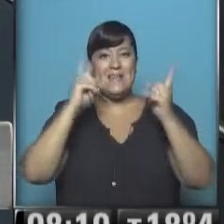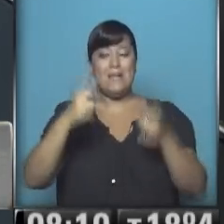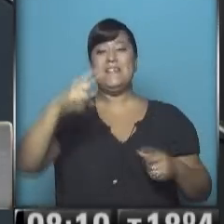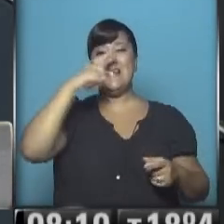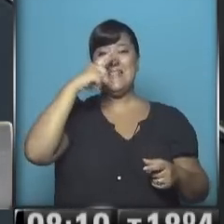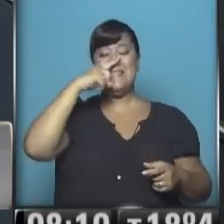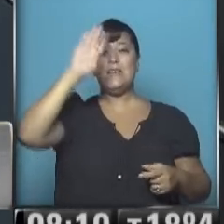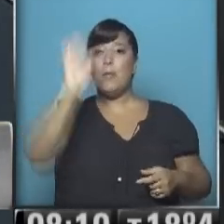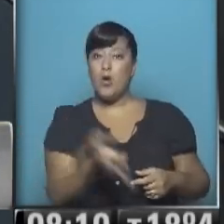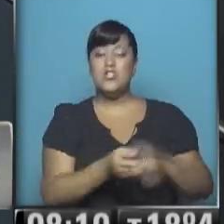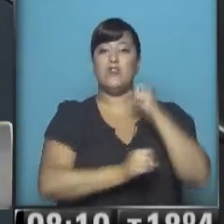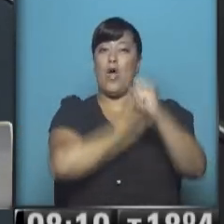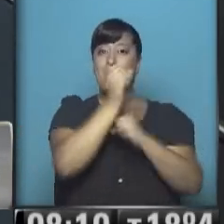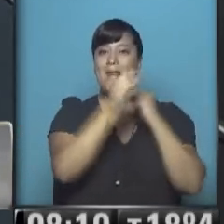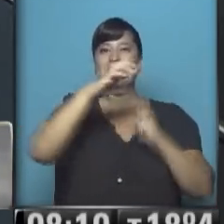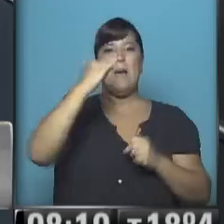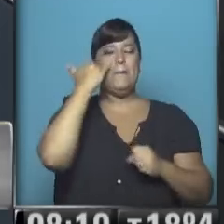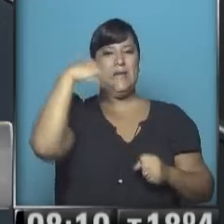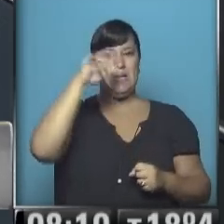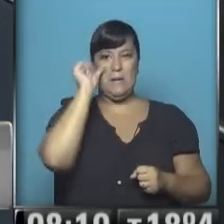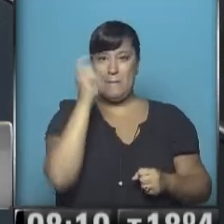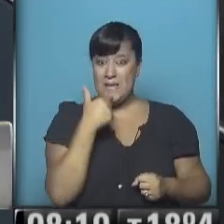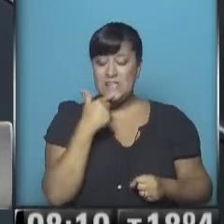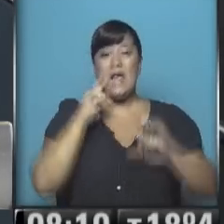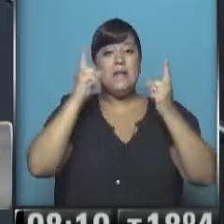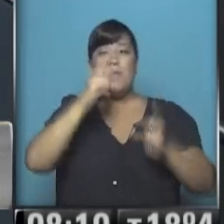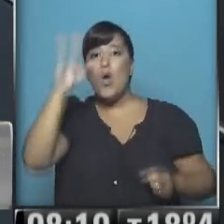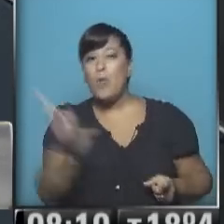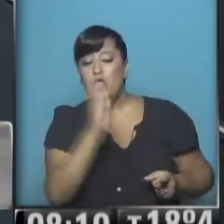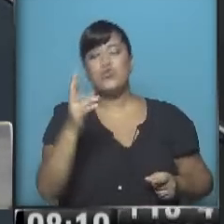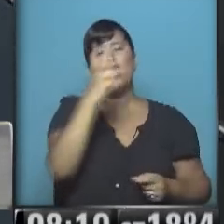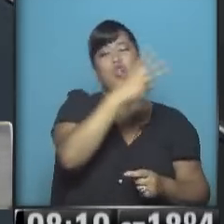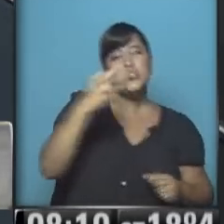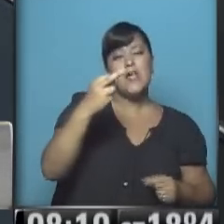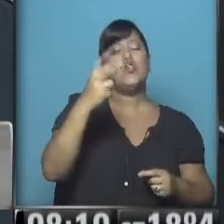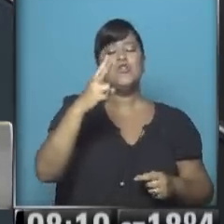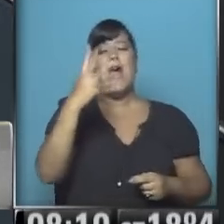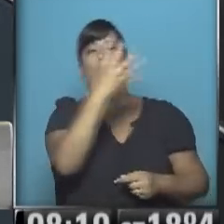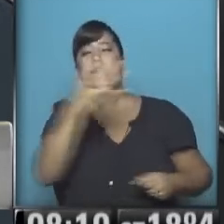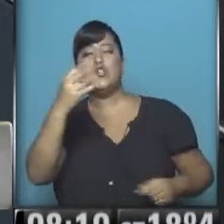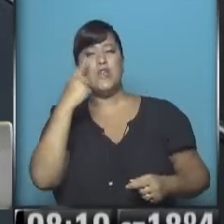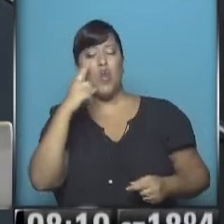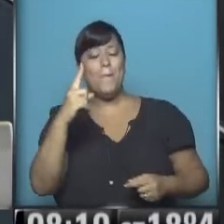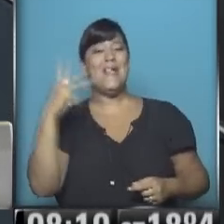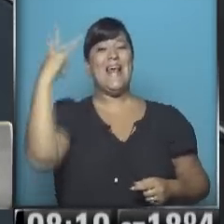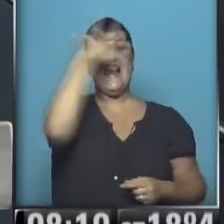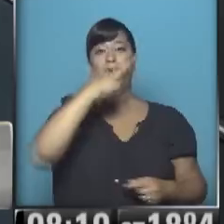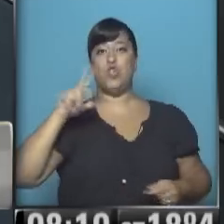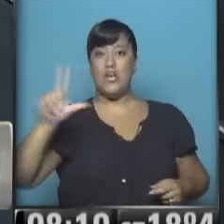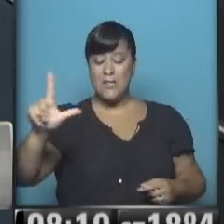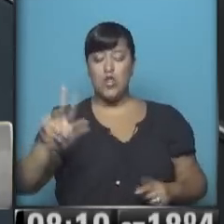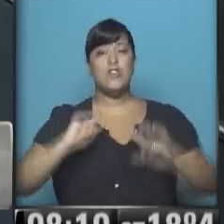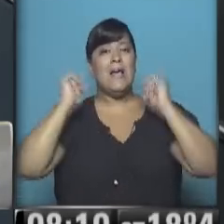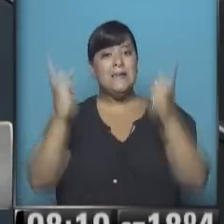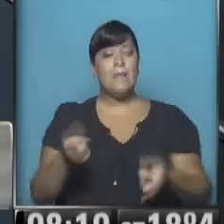son empresas pymes eh un nivel de producción de 200 a 400,000 hectolitros un nivel de exportaciones de